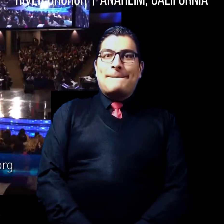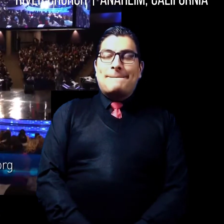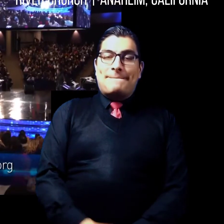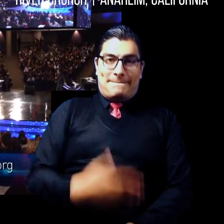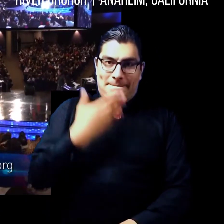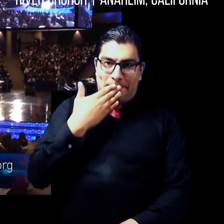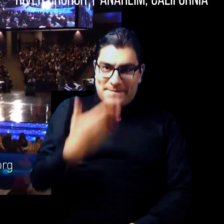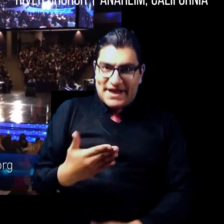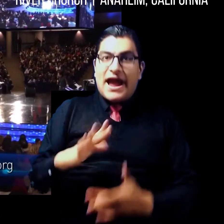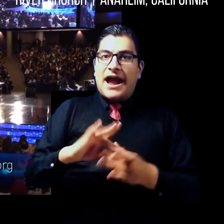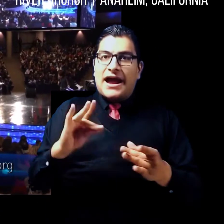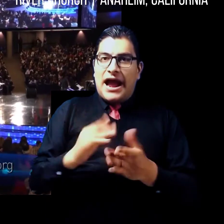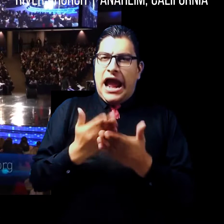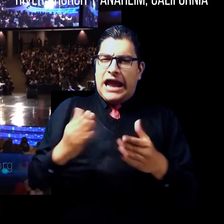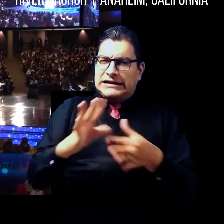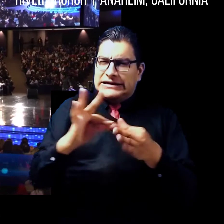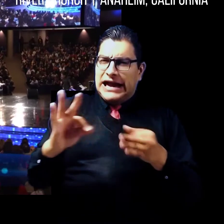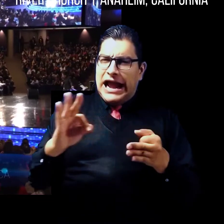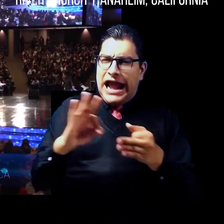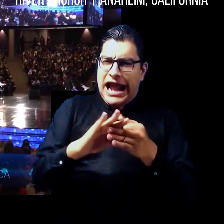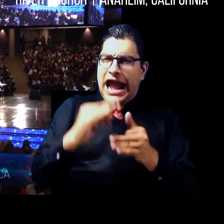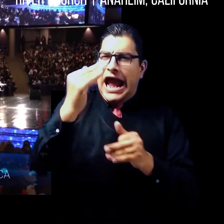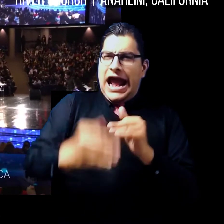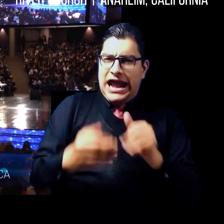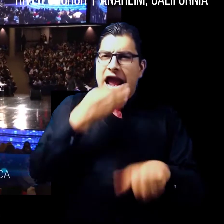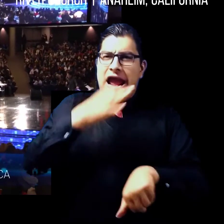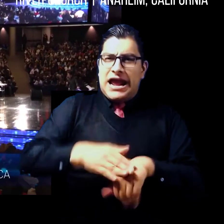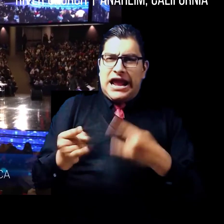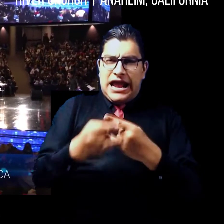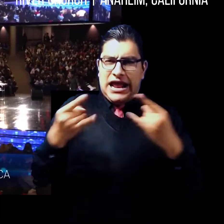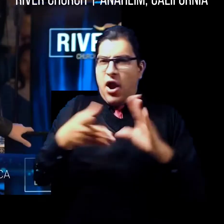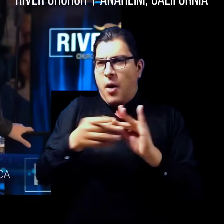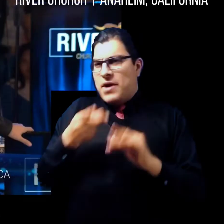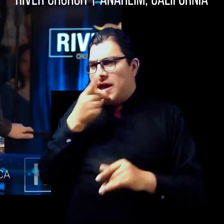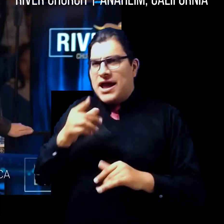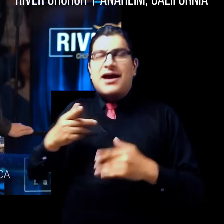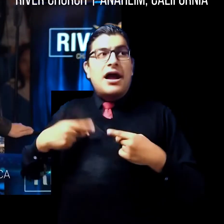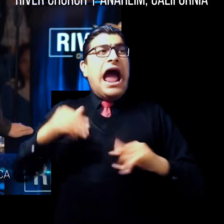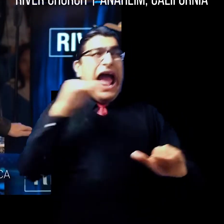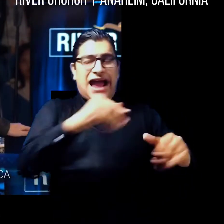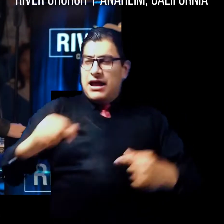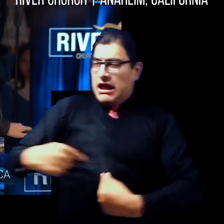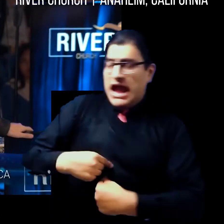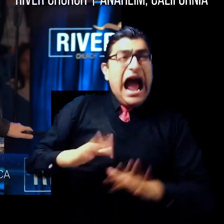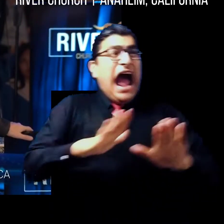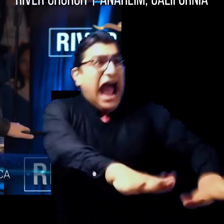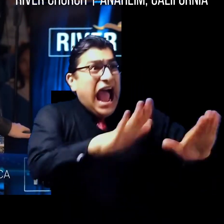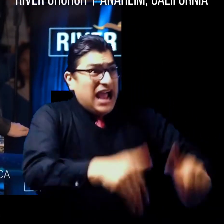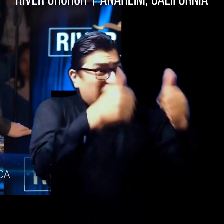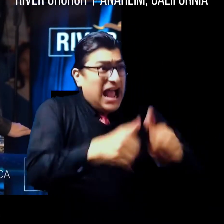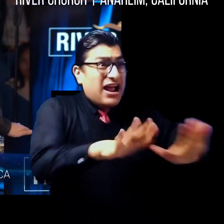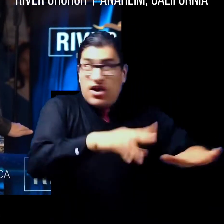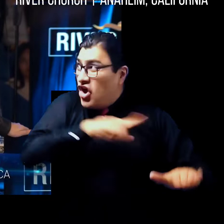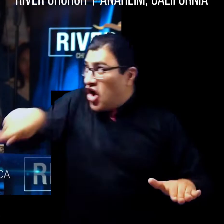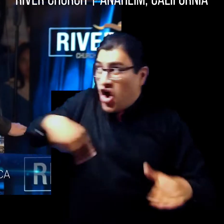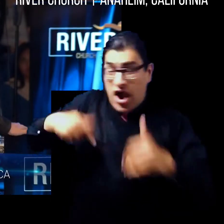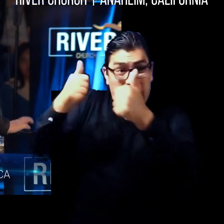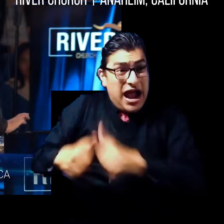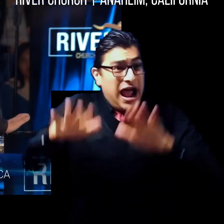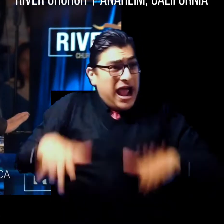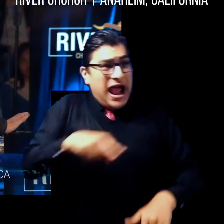Ahora, ya casi termino, pero vamos a seguir con la historia. Le dice Pablo, estamos todos aquí.